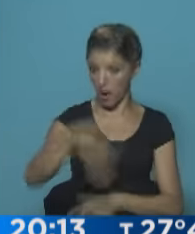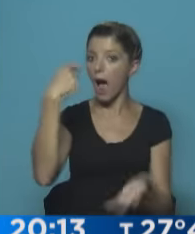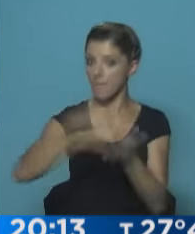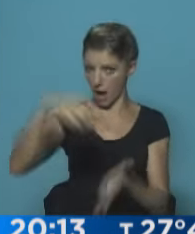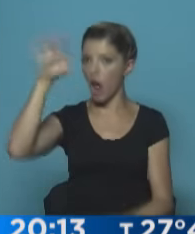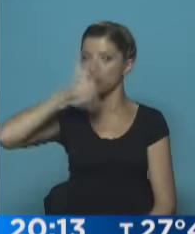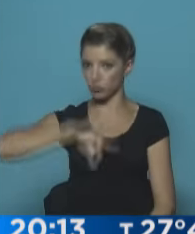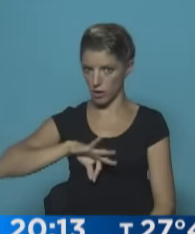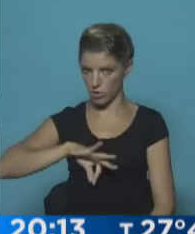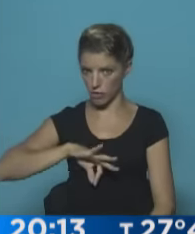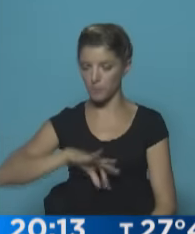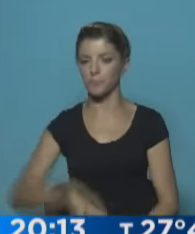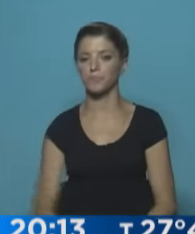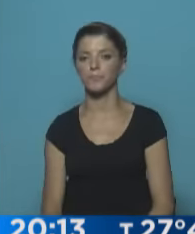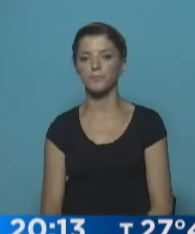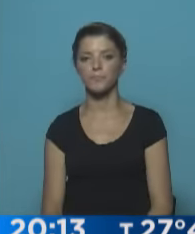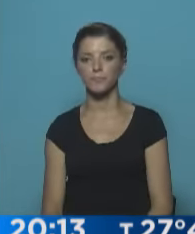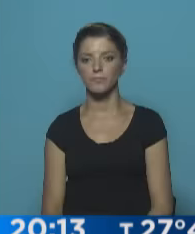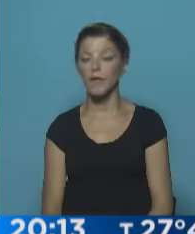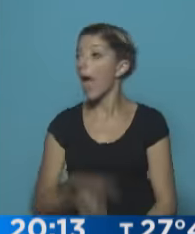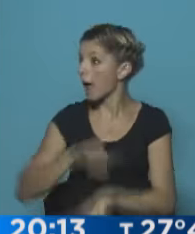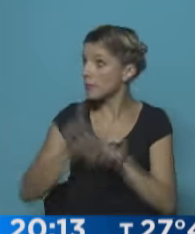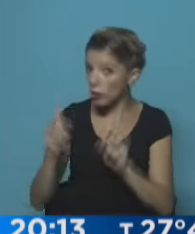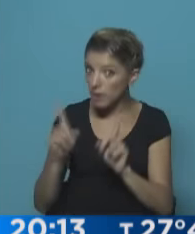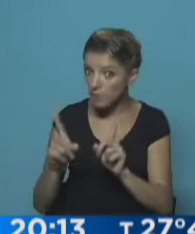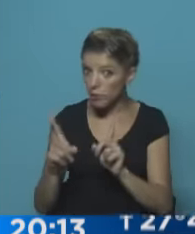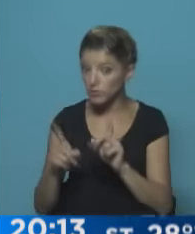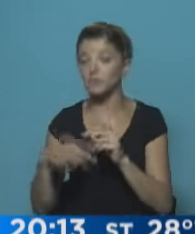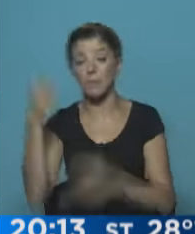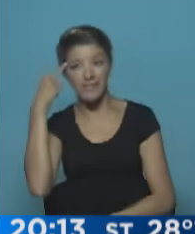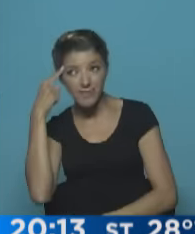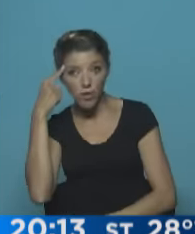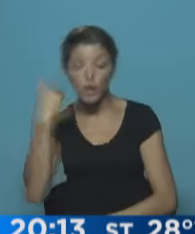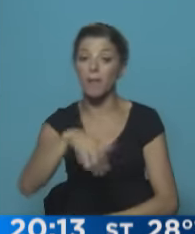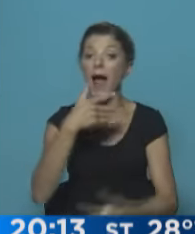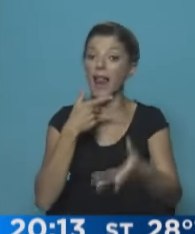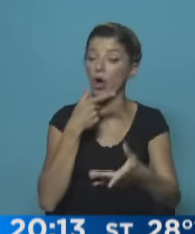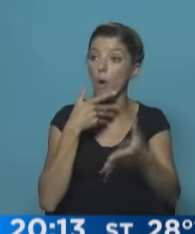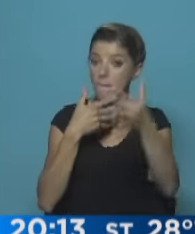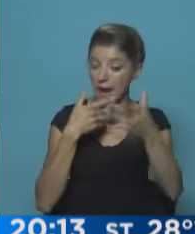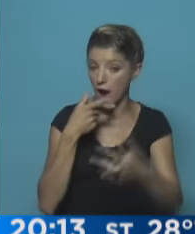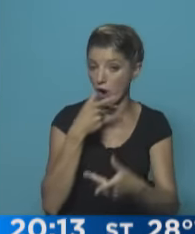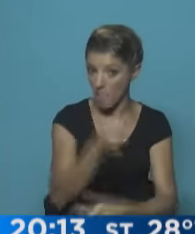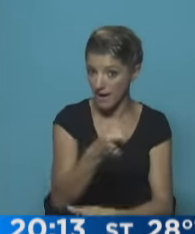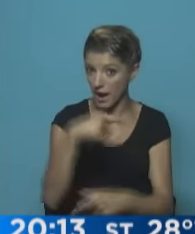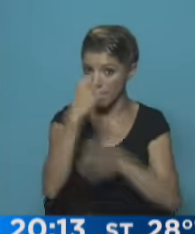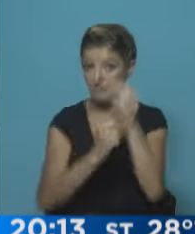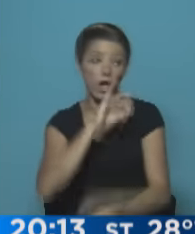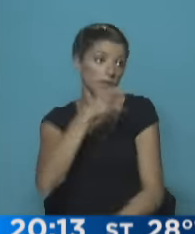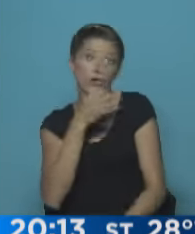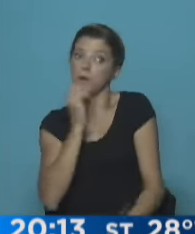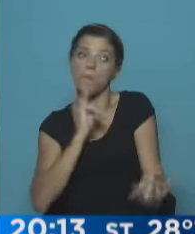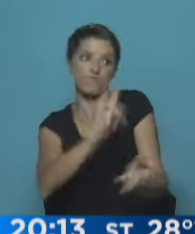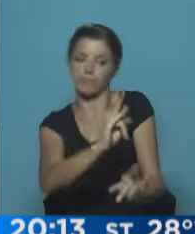a fin de los primeros días de febrero Pero mientras están desarrollando tratativas para la venta de la empresao ese es un problema de la empresa tendrán que